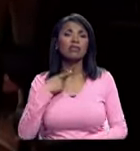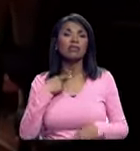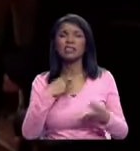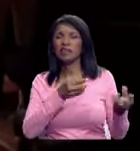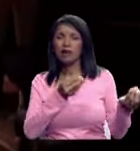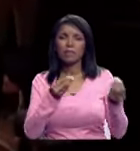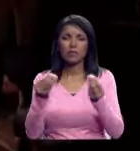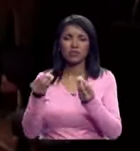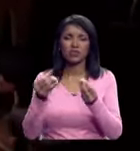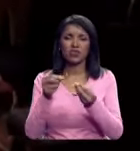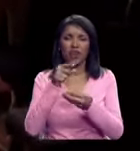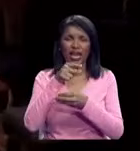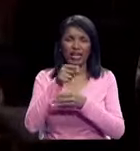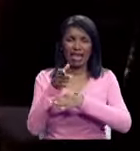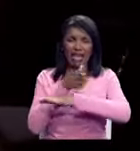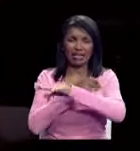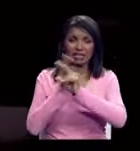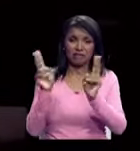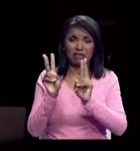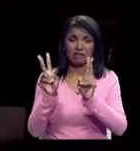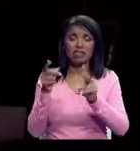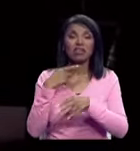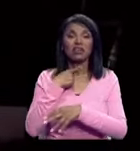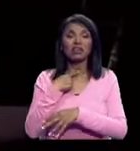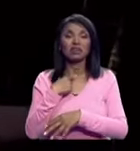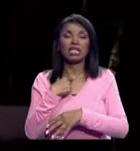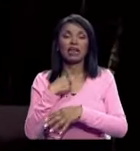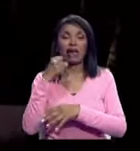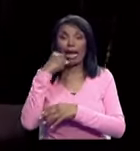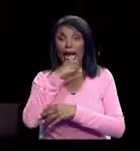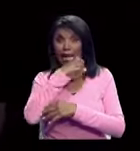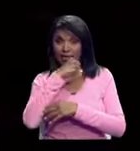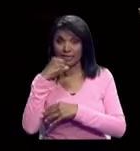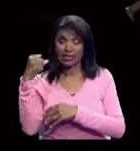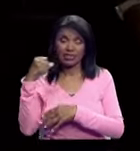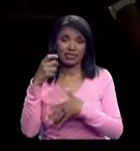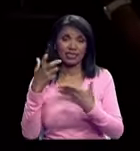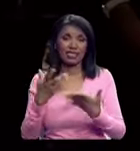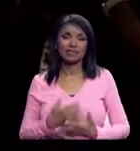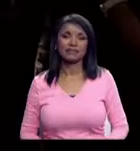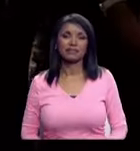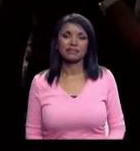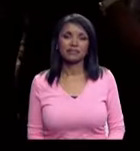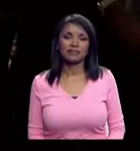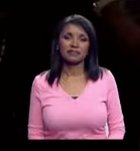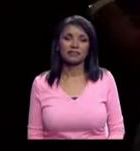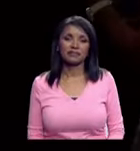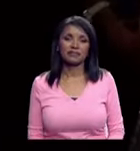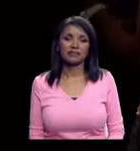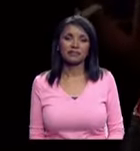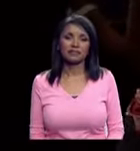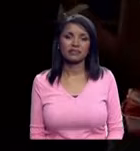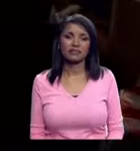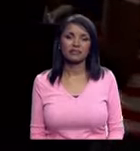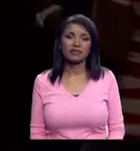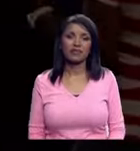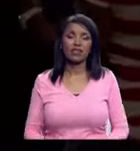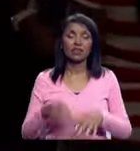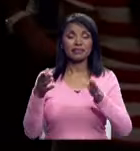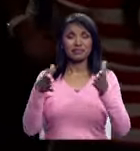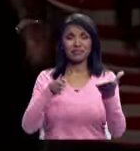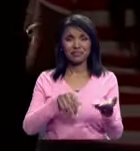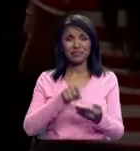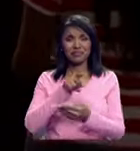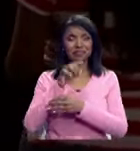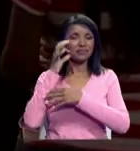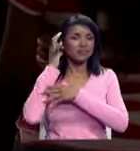Rosa, cantar esta canción que estamos escuchando en estos momentos. La muerte de Rosa se